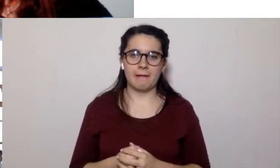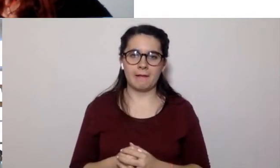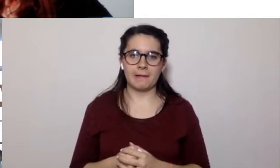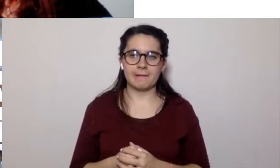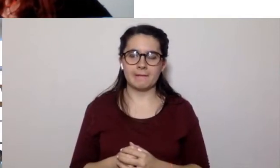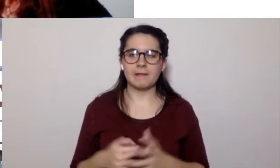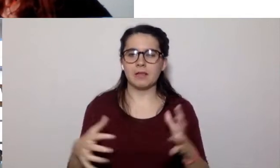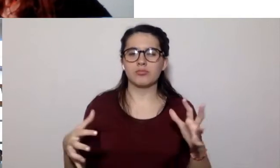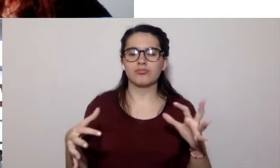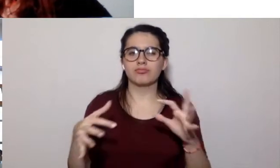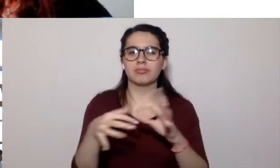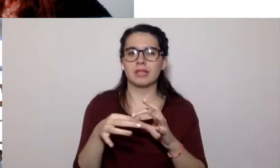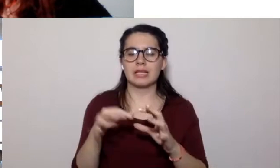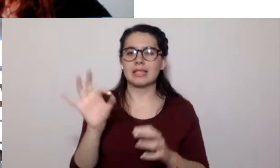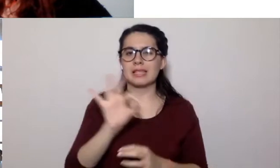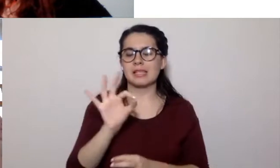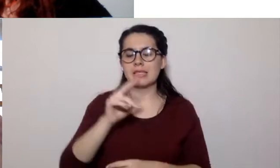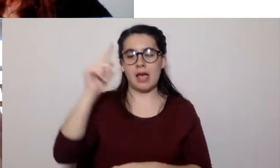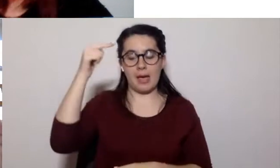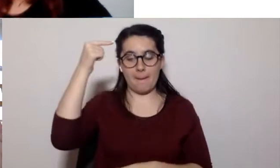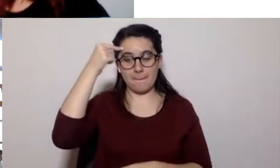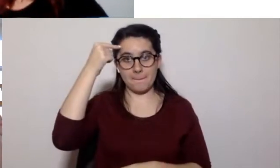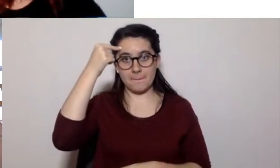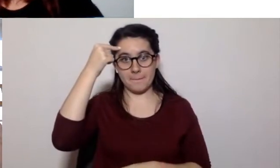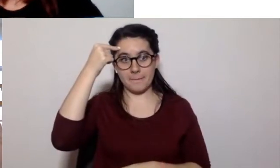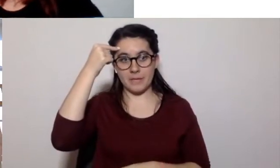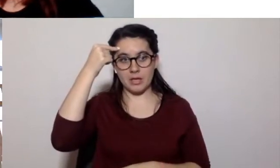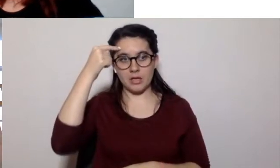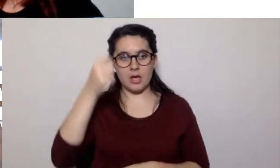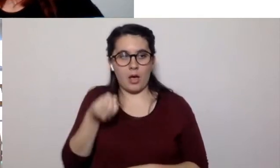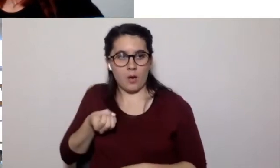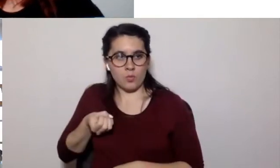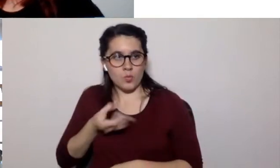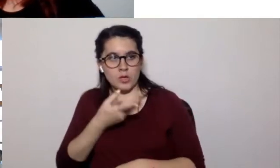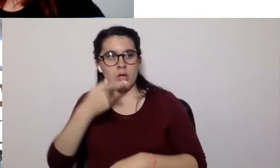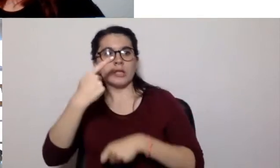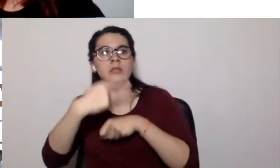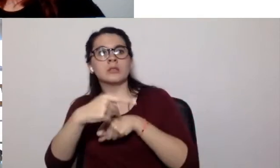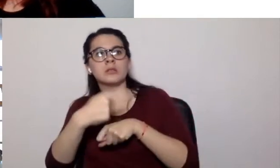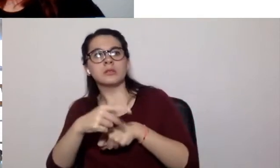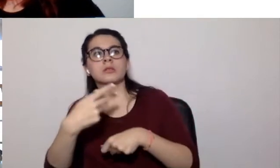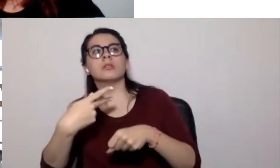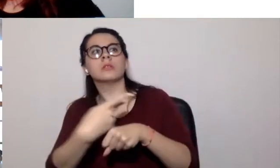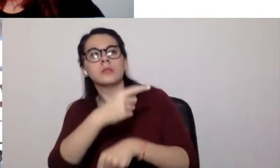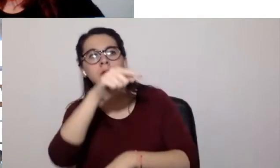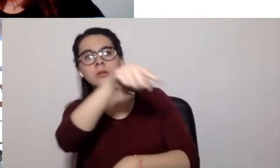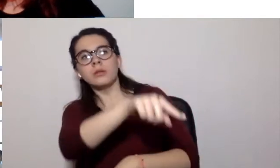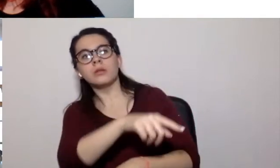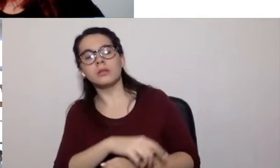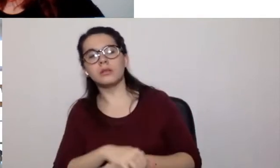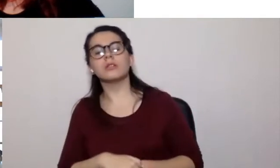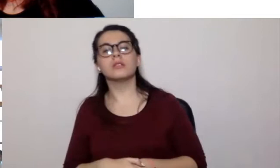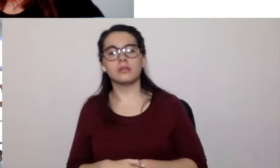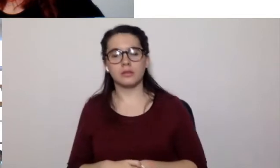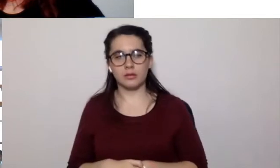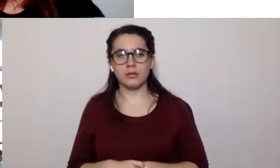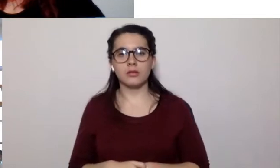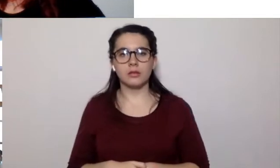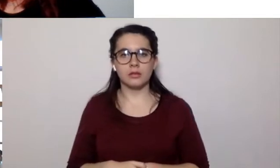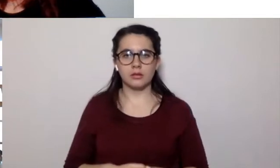que tu mente le pone un significado de peligro a las cosas. Entonces, por ejemplo, a cada ratito,